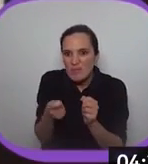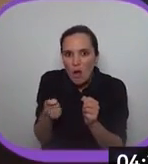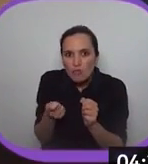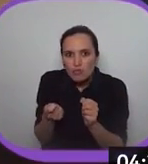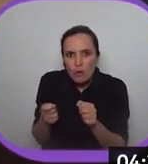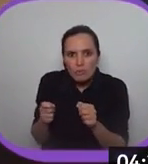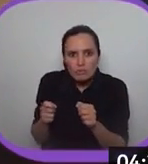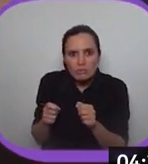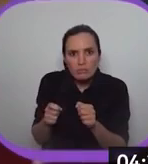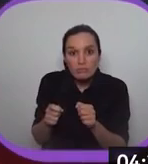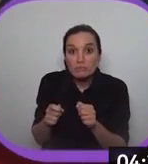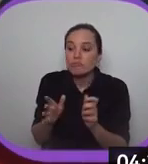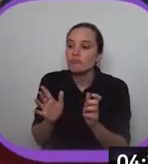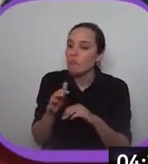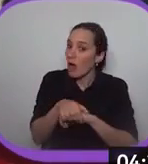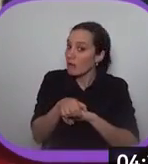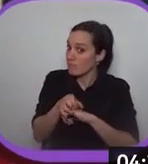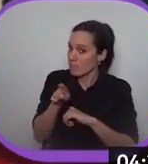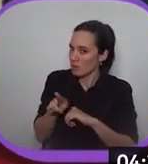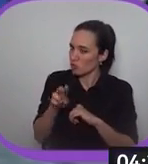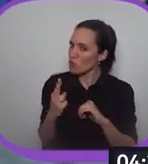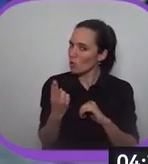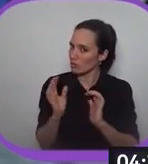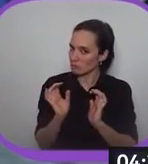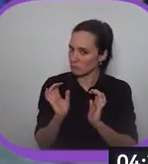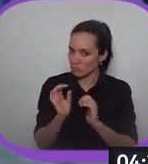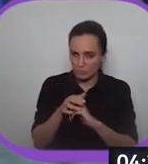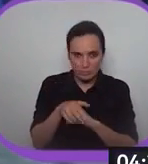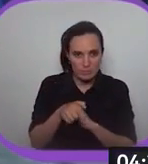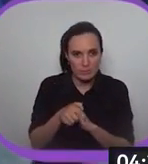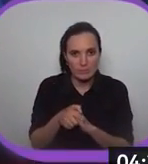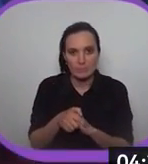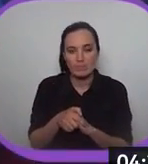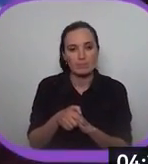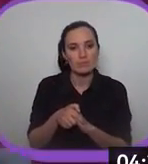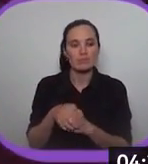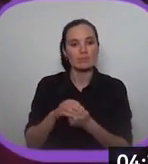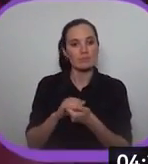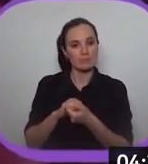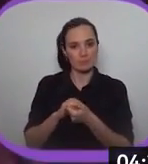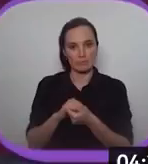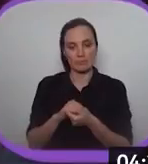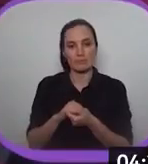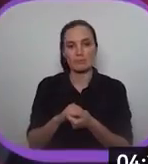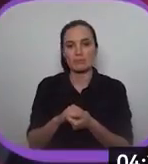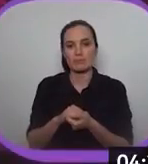Desbloquea el vehículo o tus amigos lo pagarán con sus vidas.